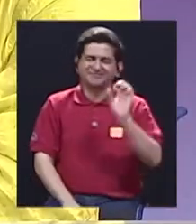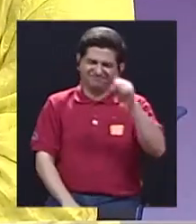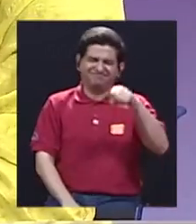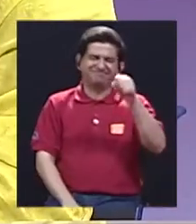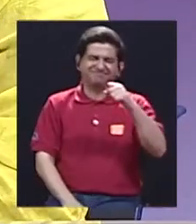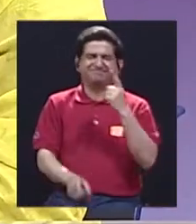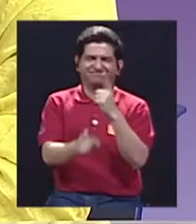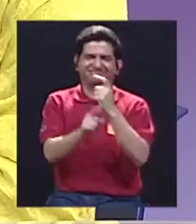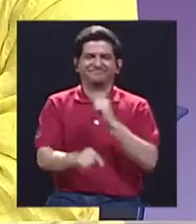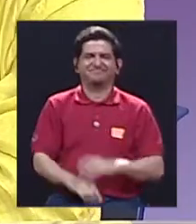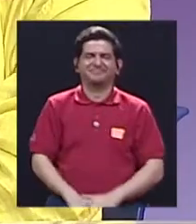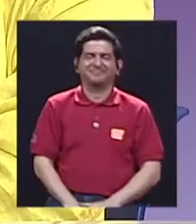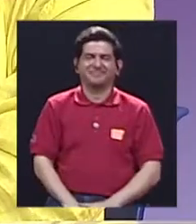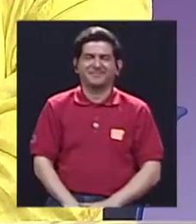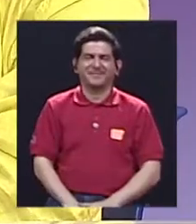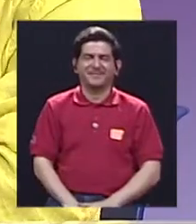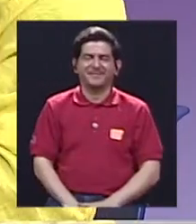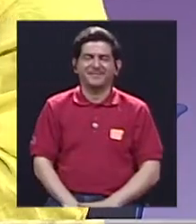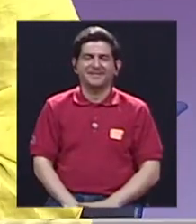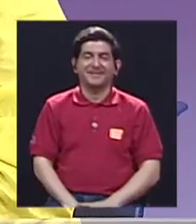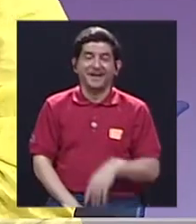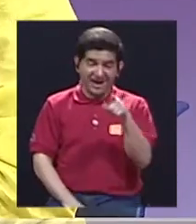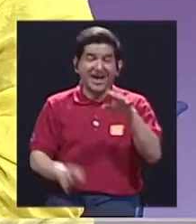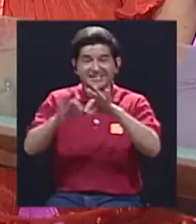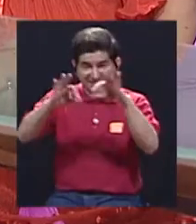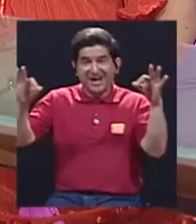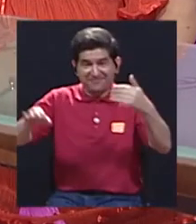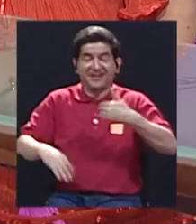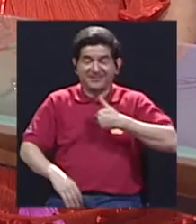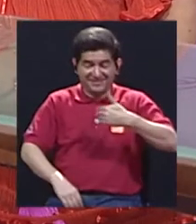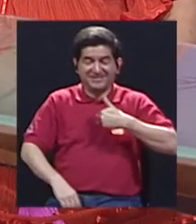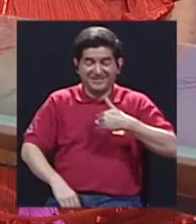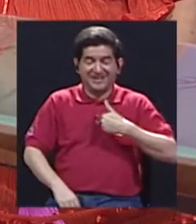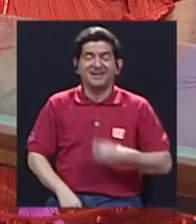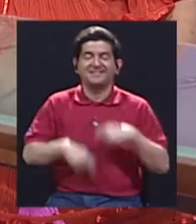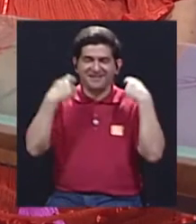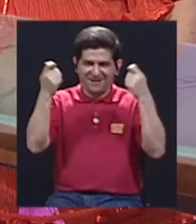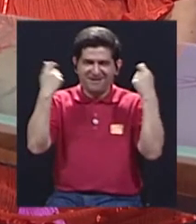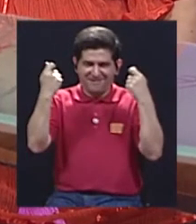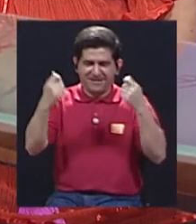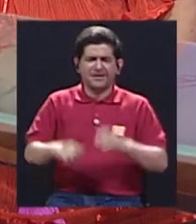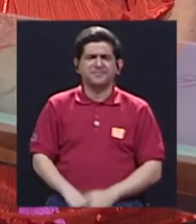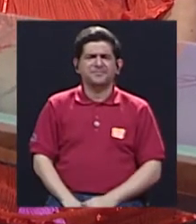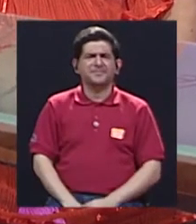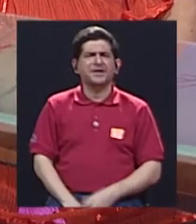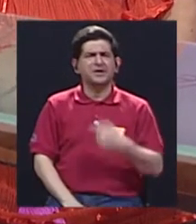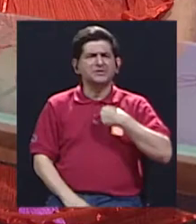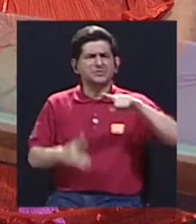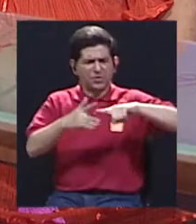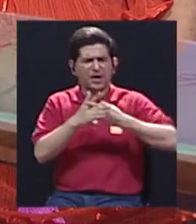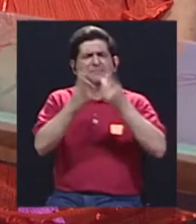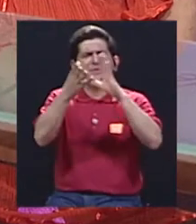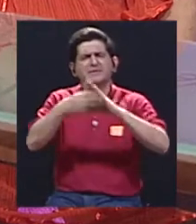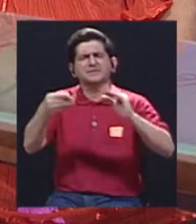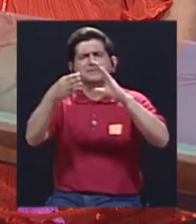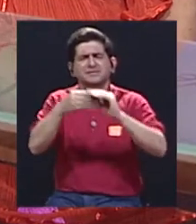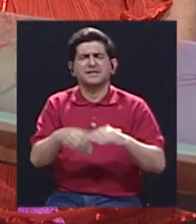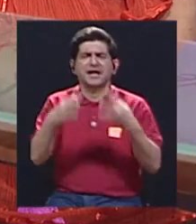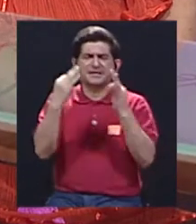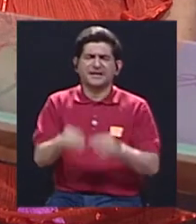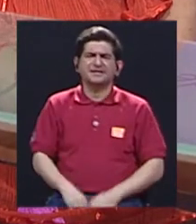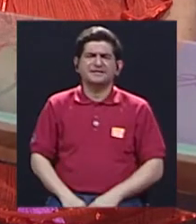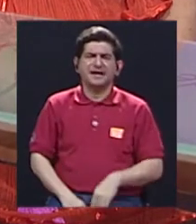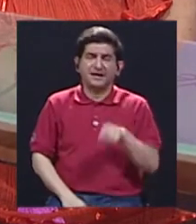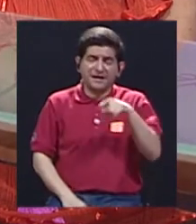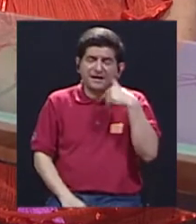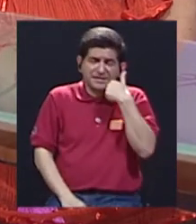entonces pues el eslogan del festival el eslogan del estado del bid desde cierto que en gran medida yo comencé a contar cuentos para vencer un poquito